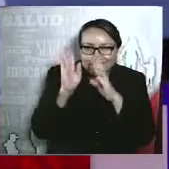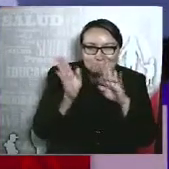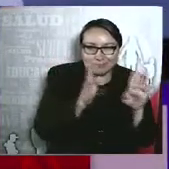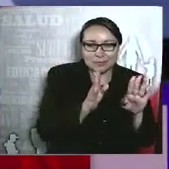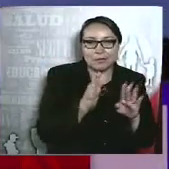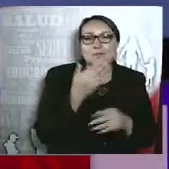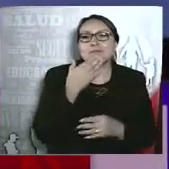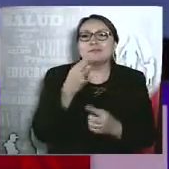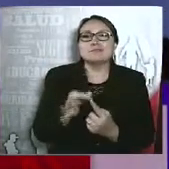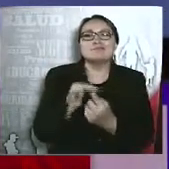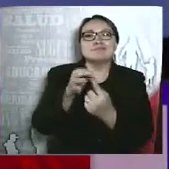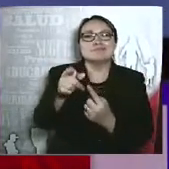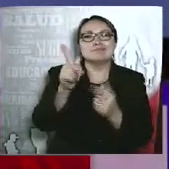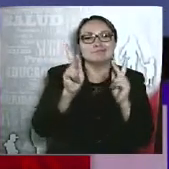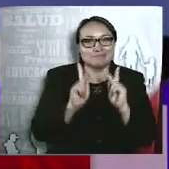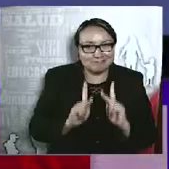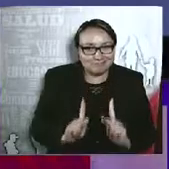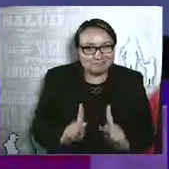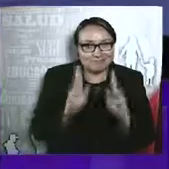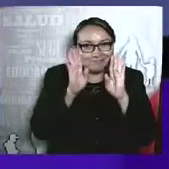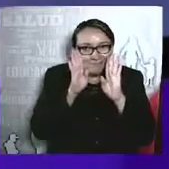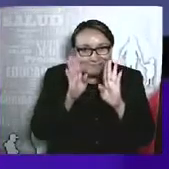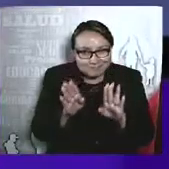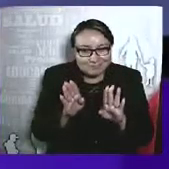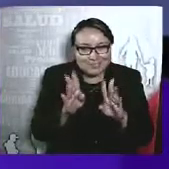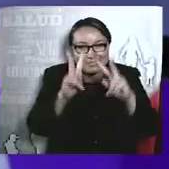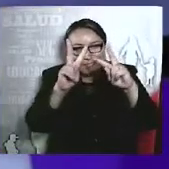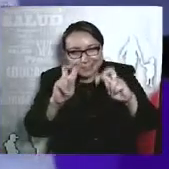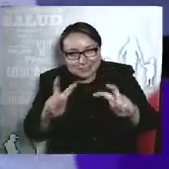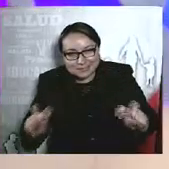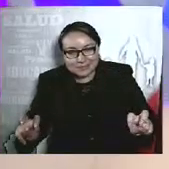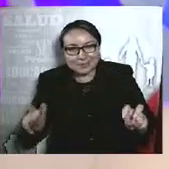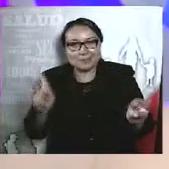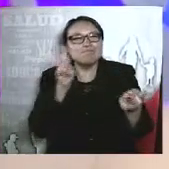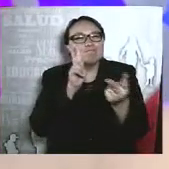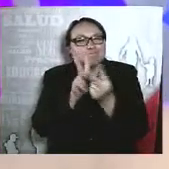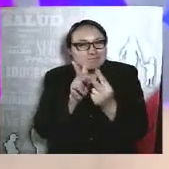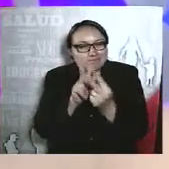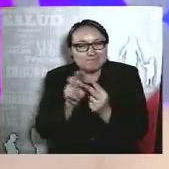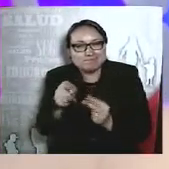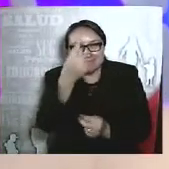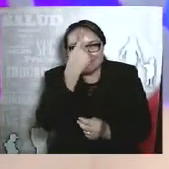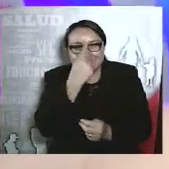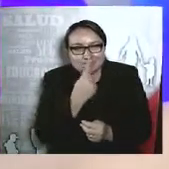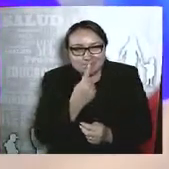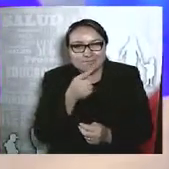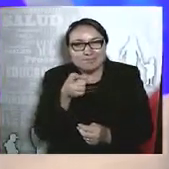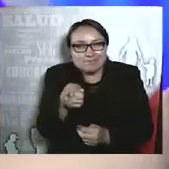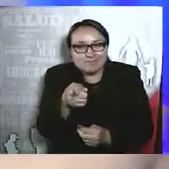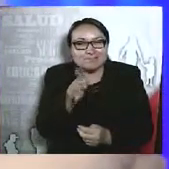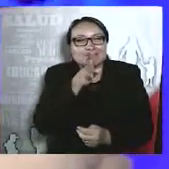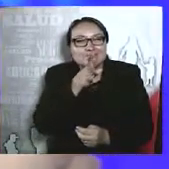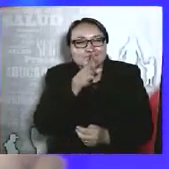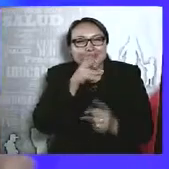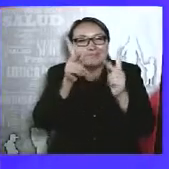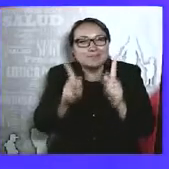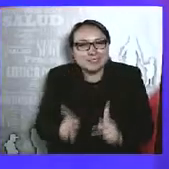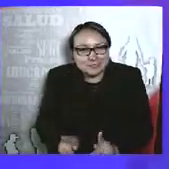personal, nos dimos a la tarea de investigarnos, de conocer ese perfil de las personas en